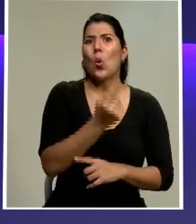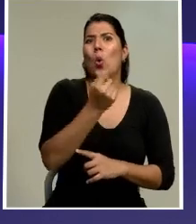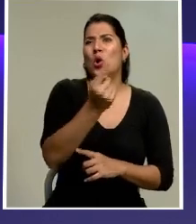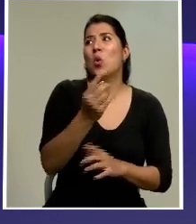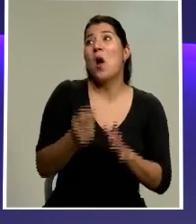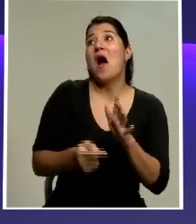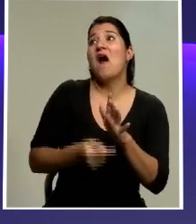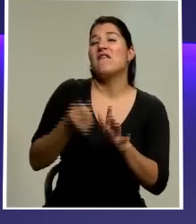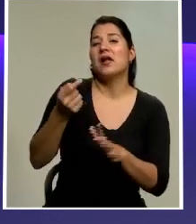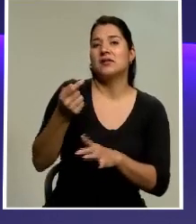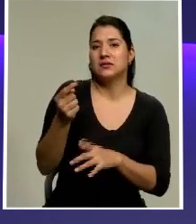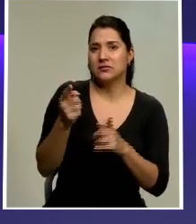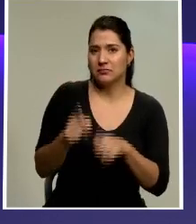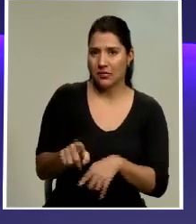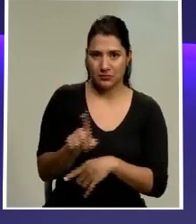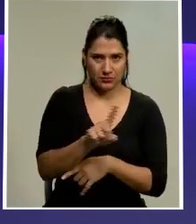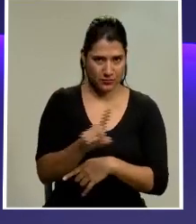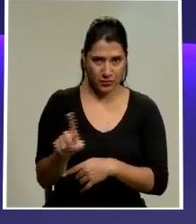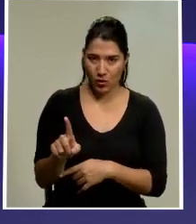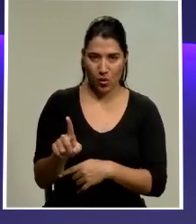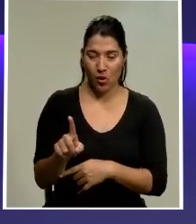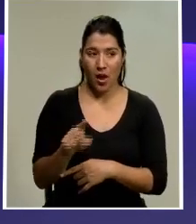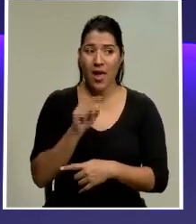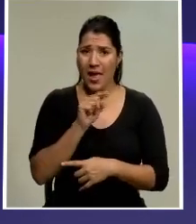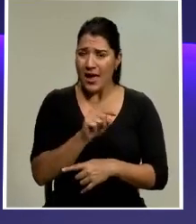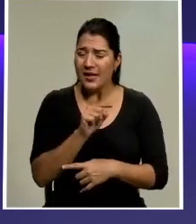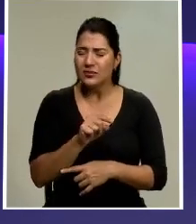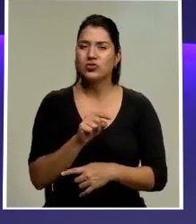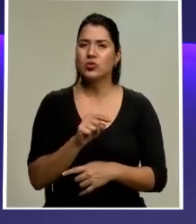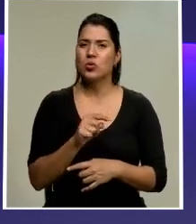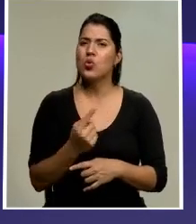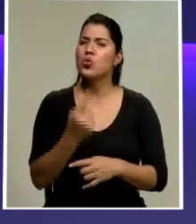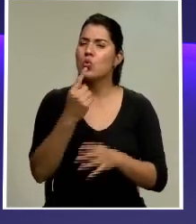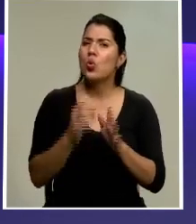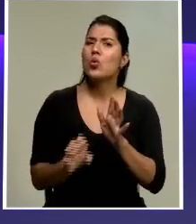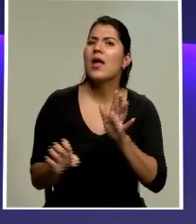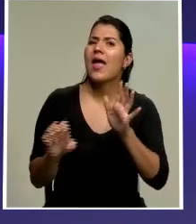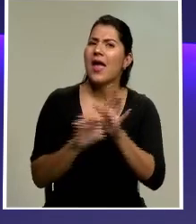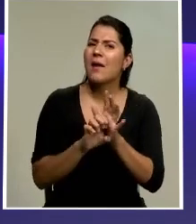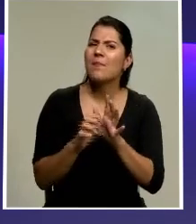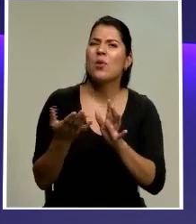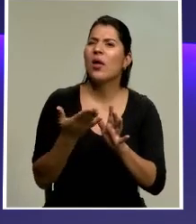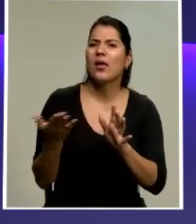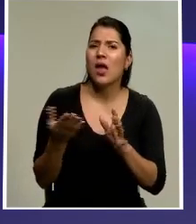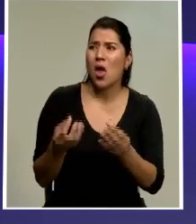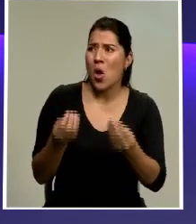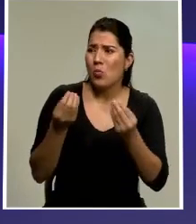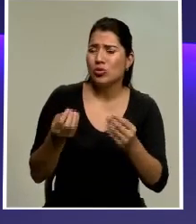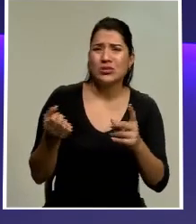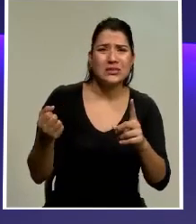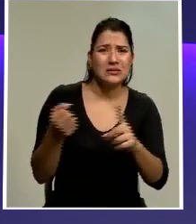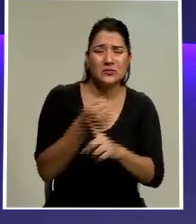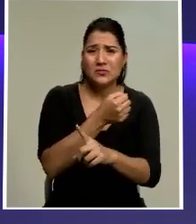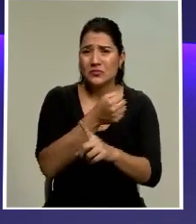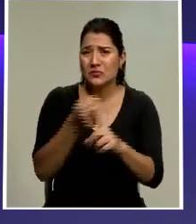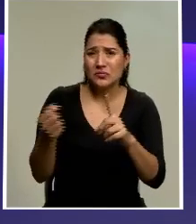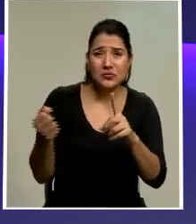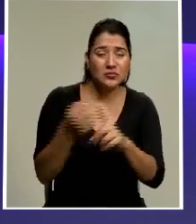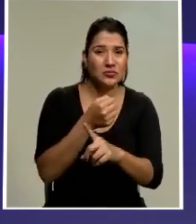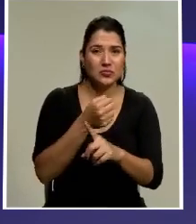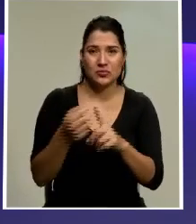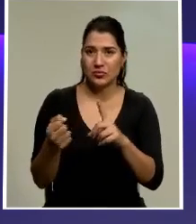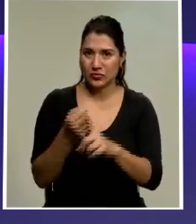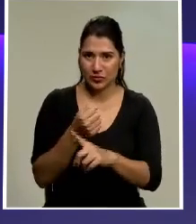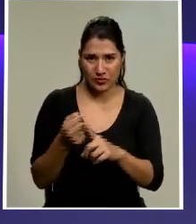aislado. Se trata de una muestra ultraviolenta, pero similar a cada uno